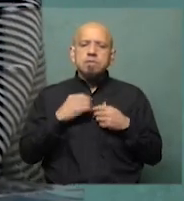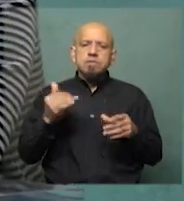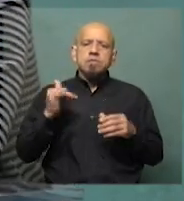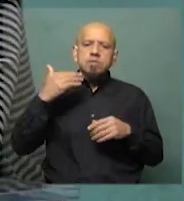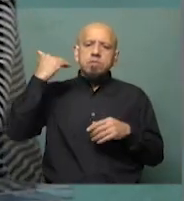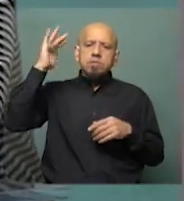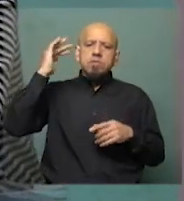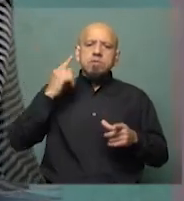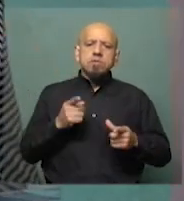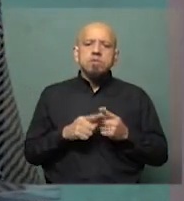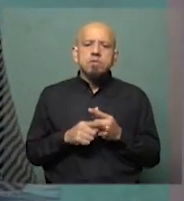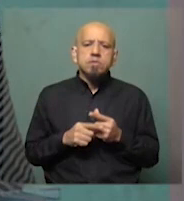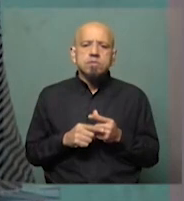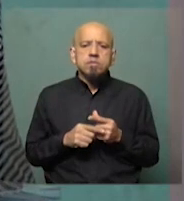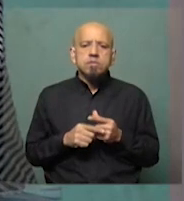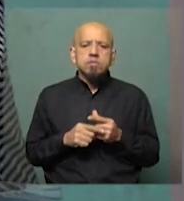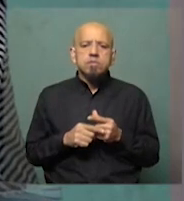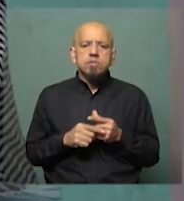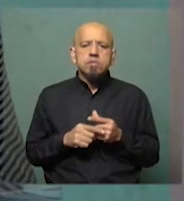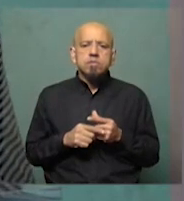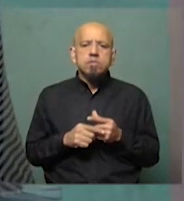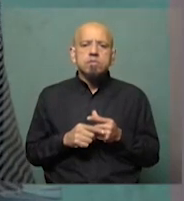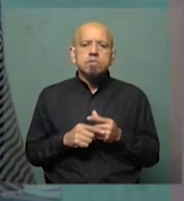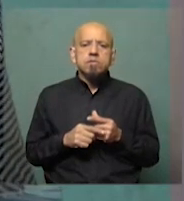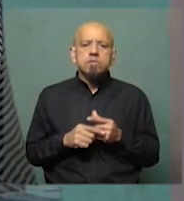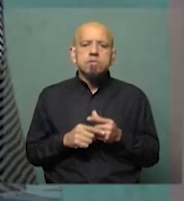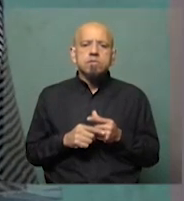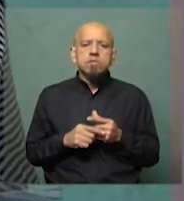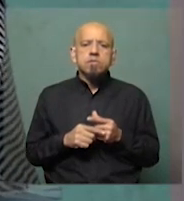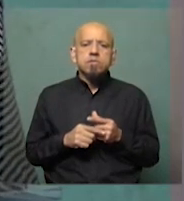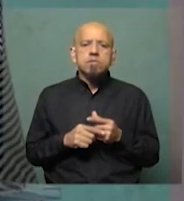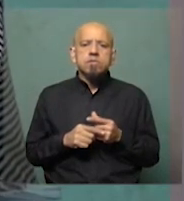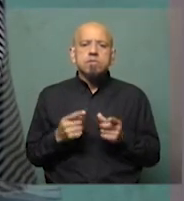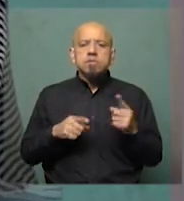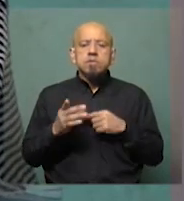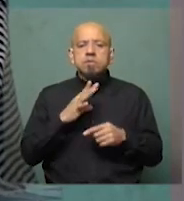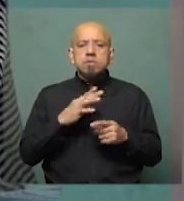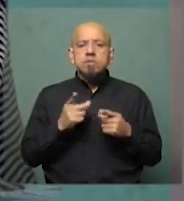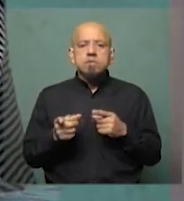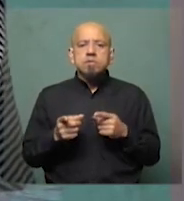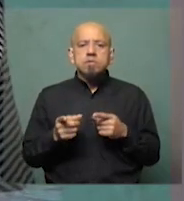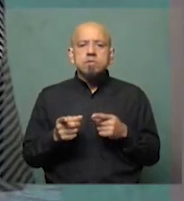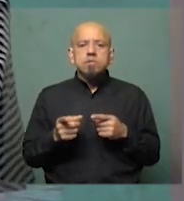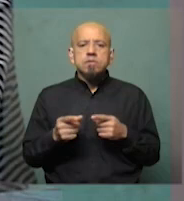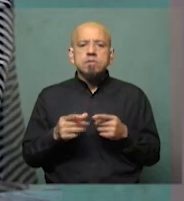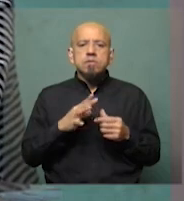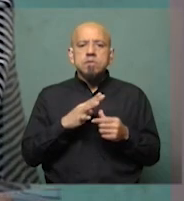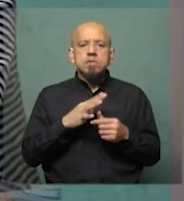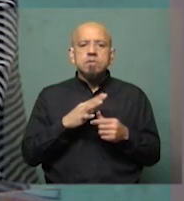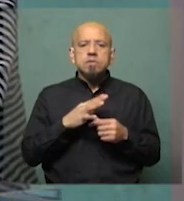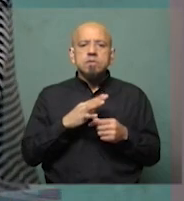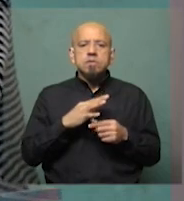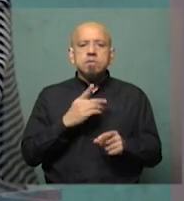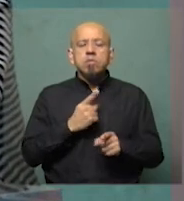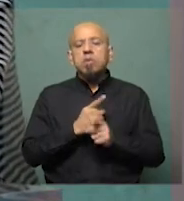cómo será el impacto? Está bueno ver cómo se vive el juego, quizás donde hay motivación, donde hay encuentro, o algo